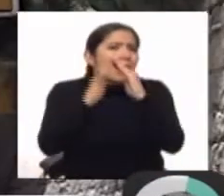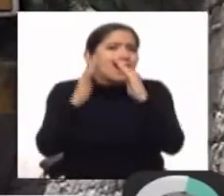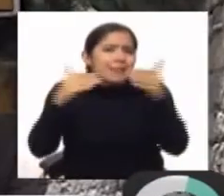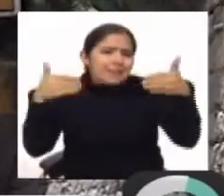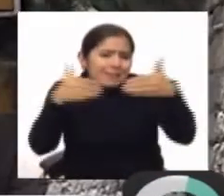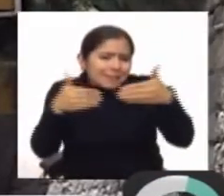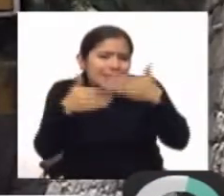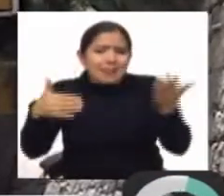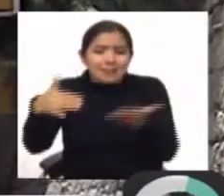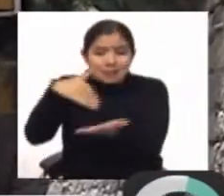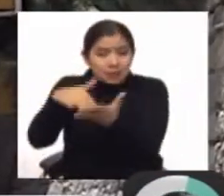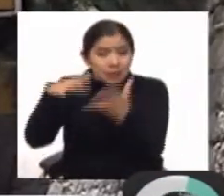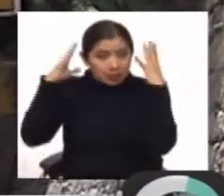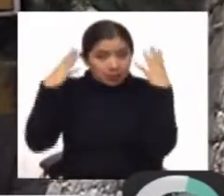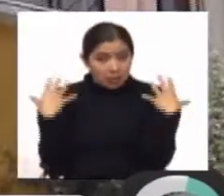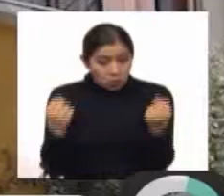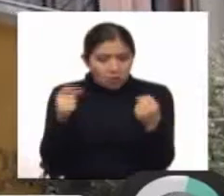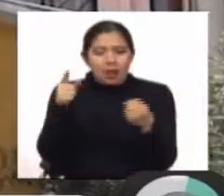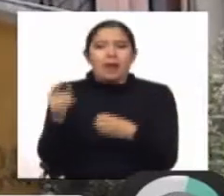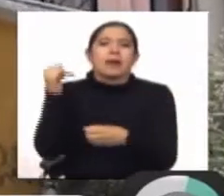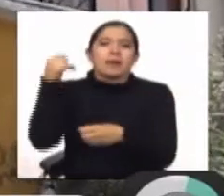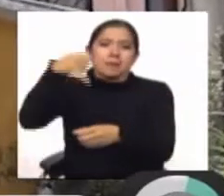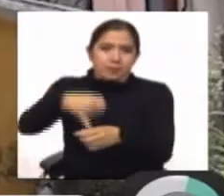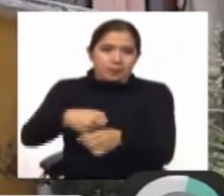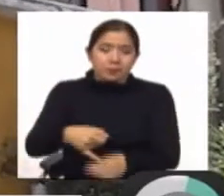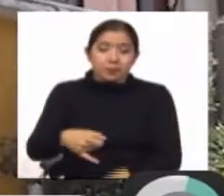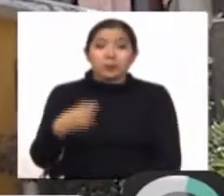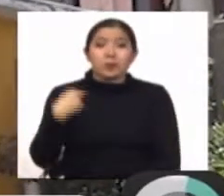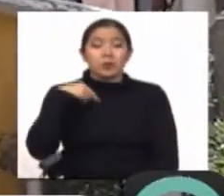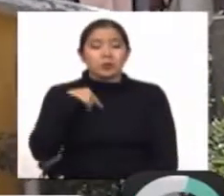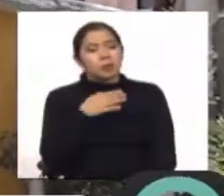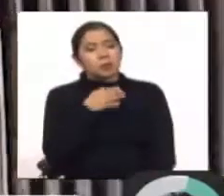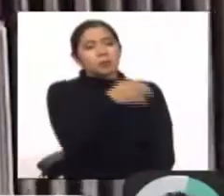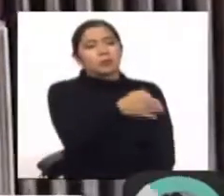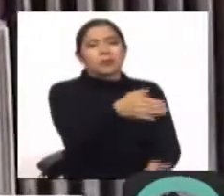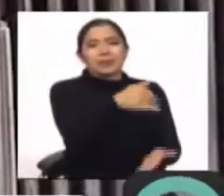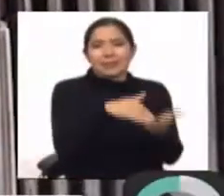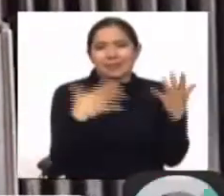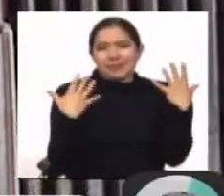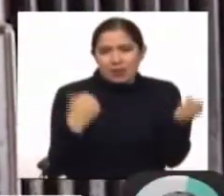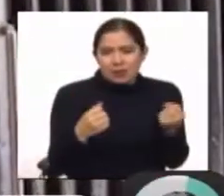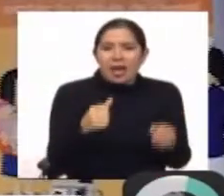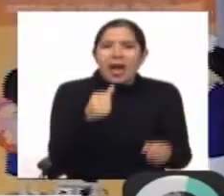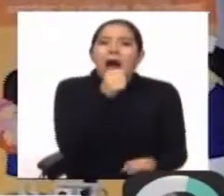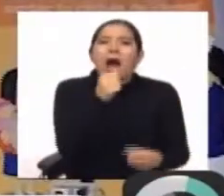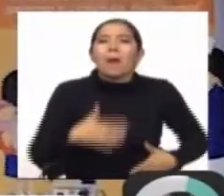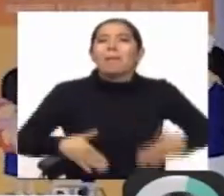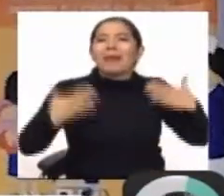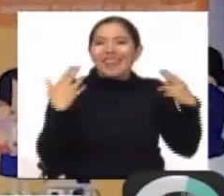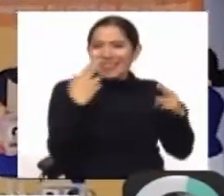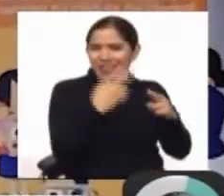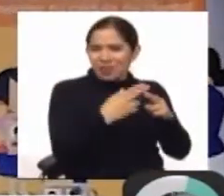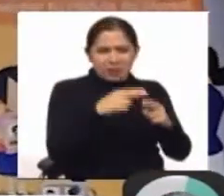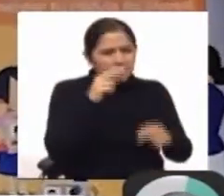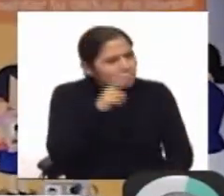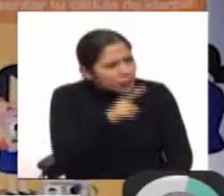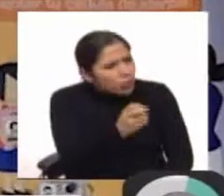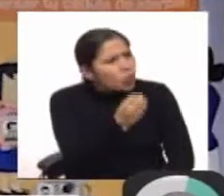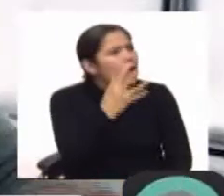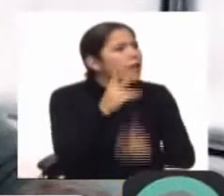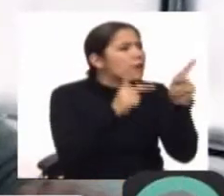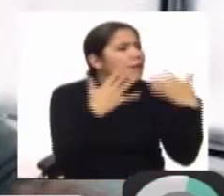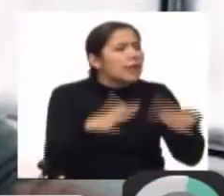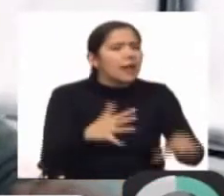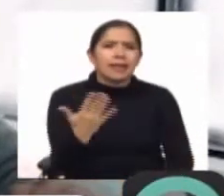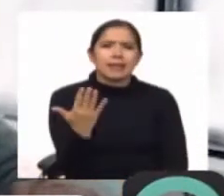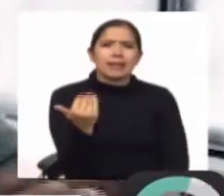inscribirse. Asimismo, nos dirigimos al centro de salud Agua de la Vida, donde en horas de la mañana ya existían más de 15 inscritos. Claro, exactamente. Estos